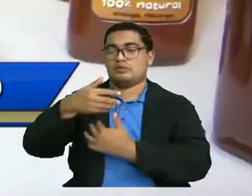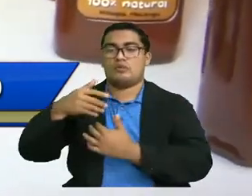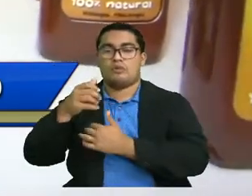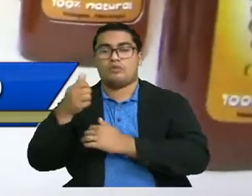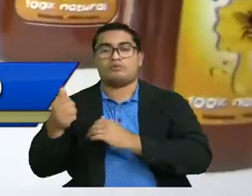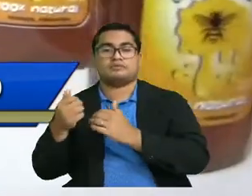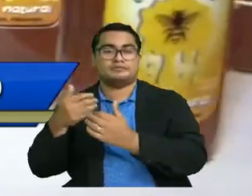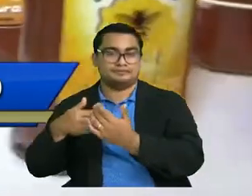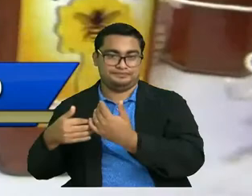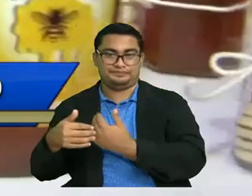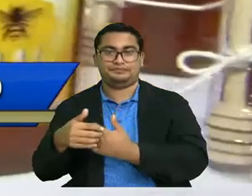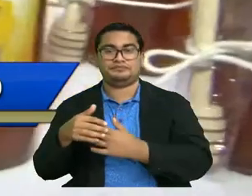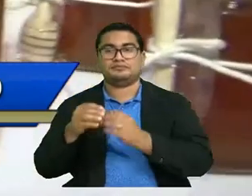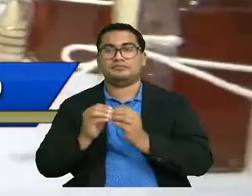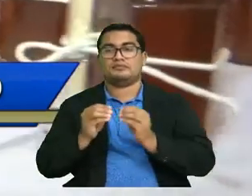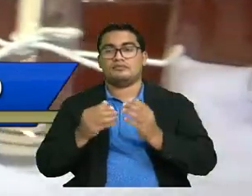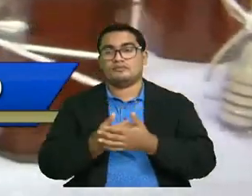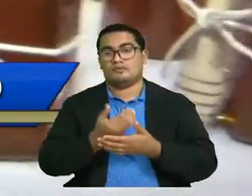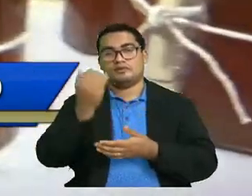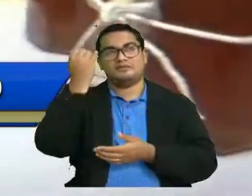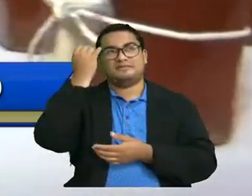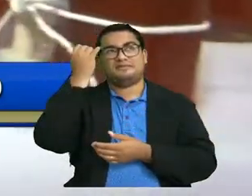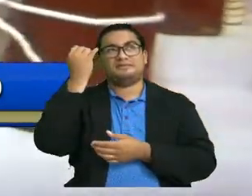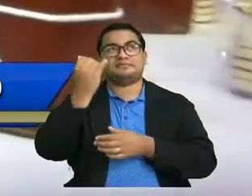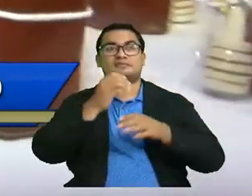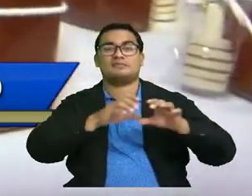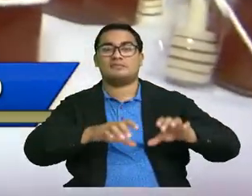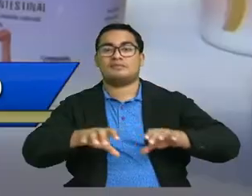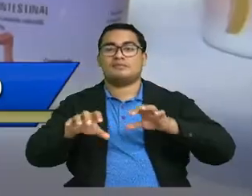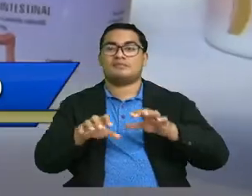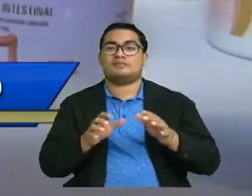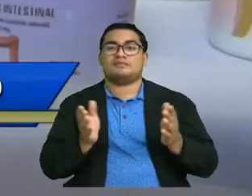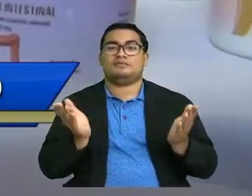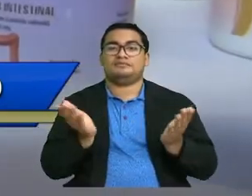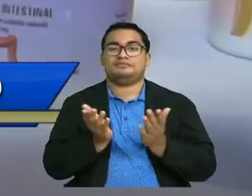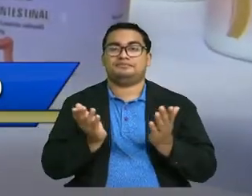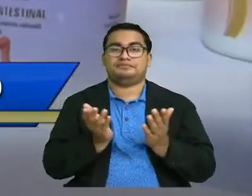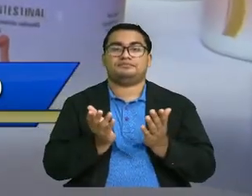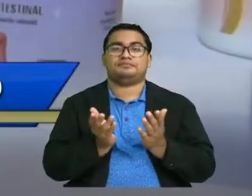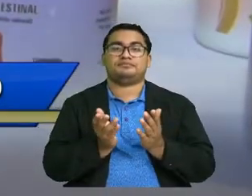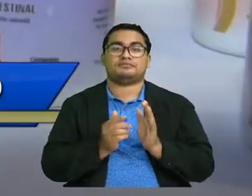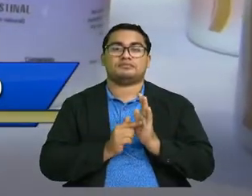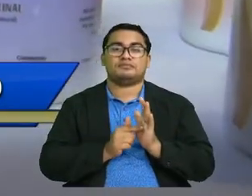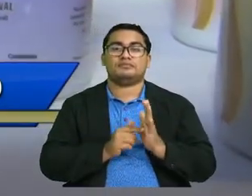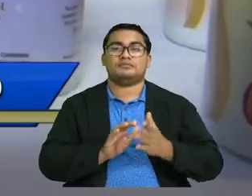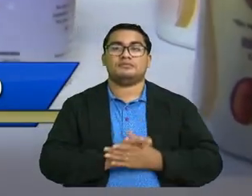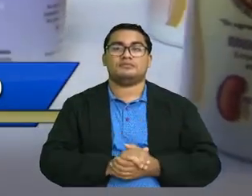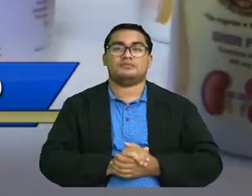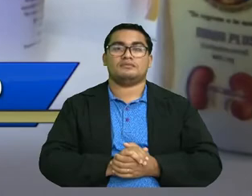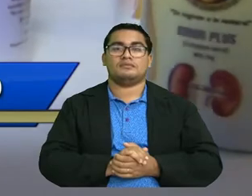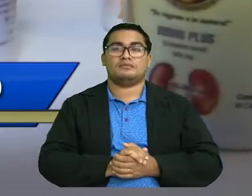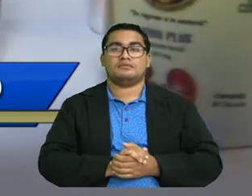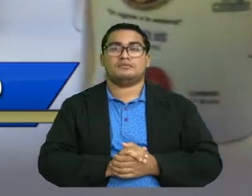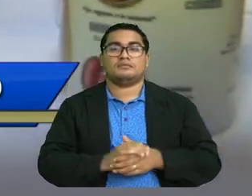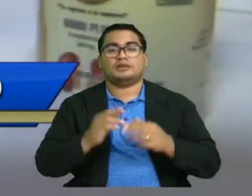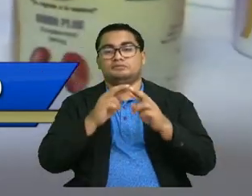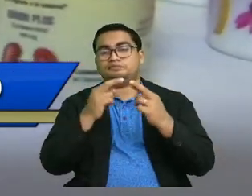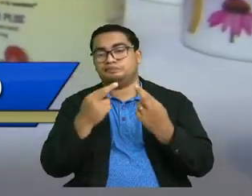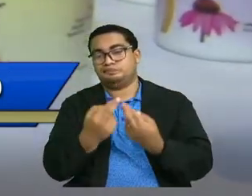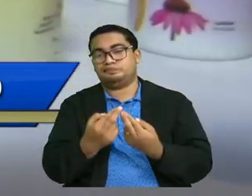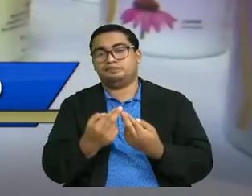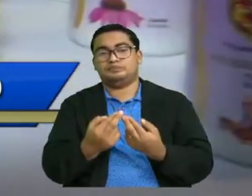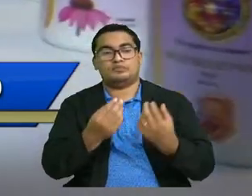Aquí no estamos hablando de improvisaciones, de una actividad en la que simplemente se reúnen un montón